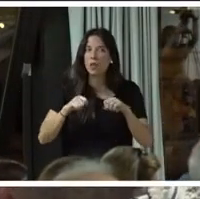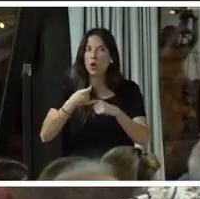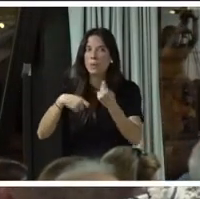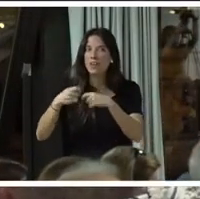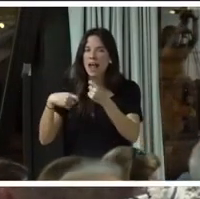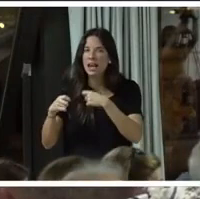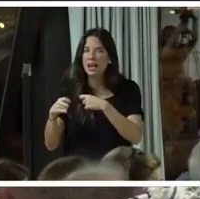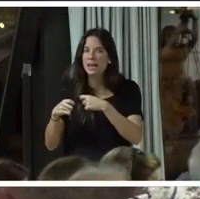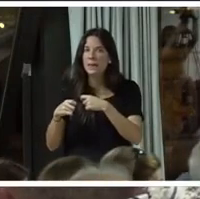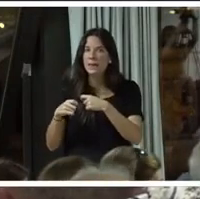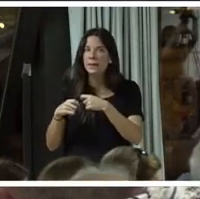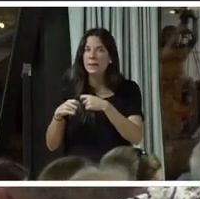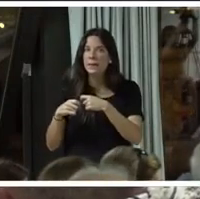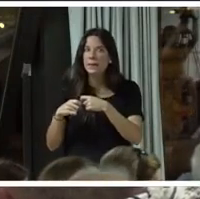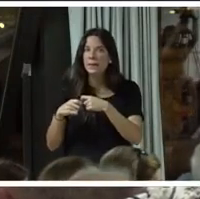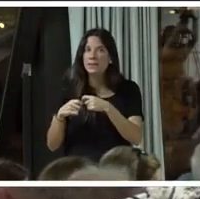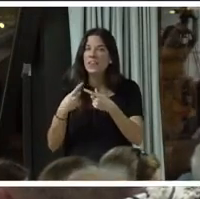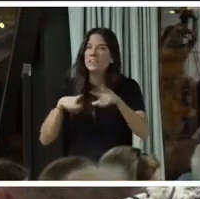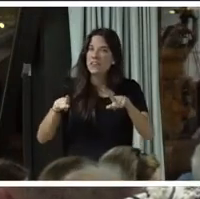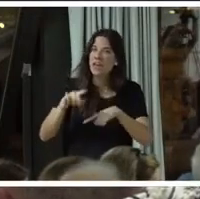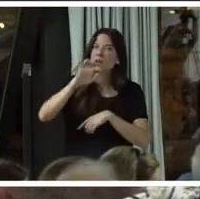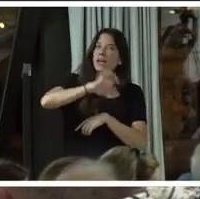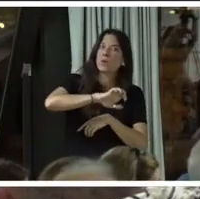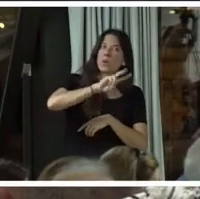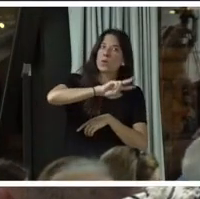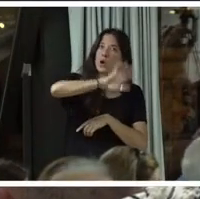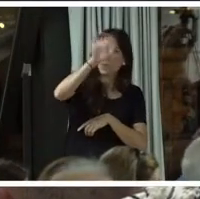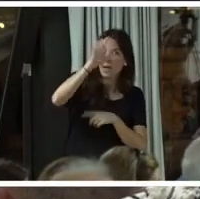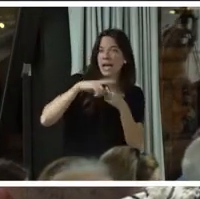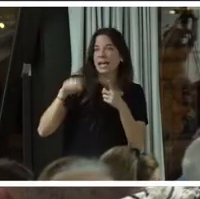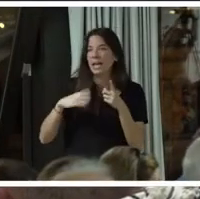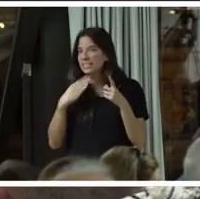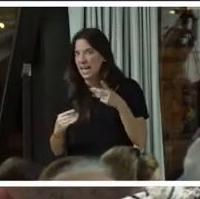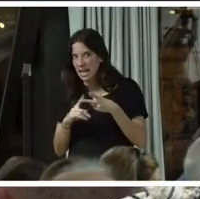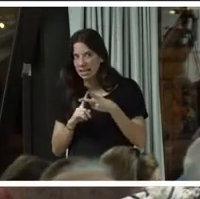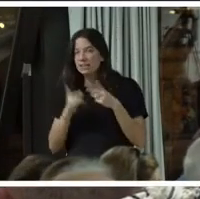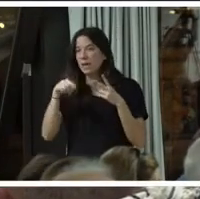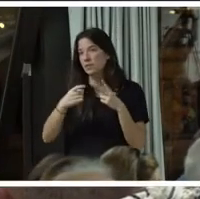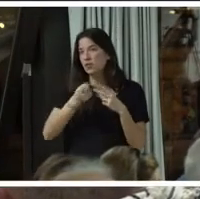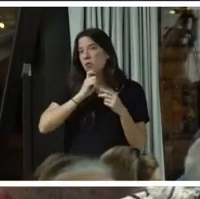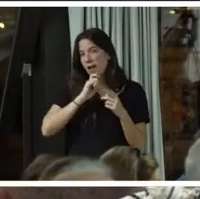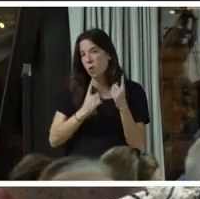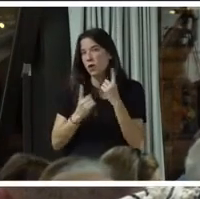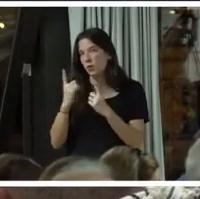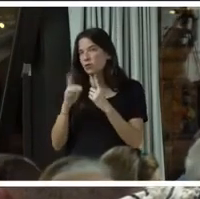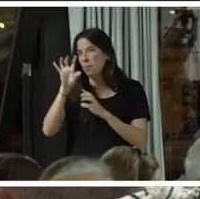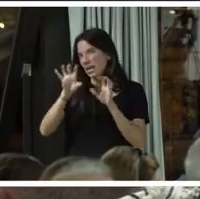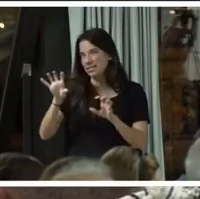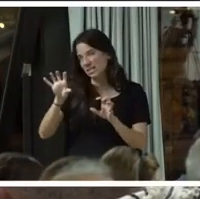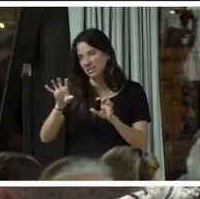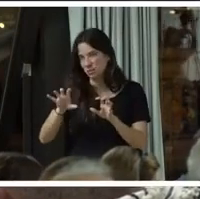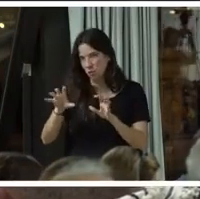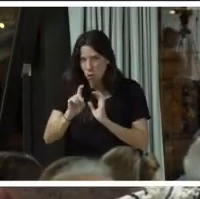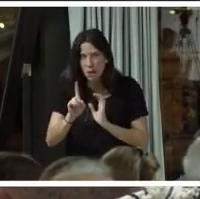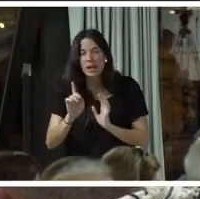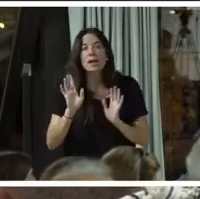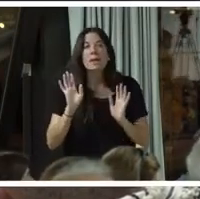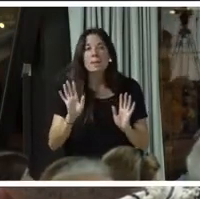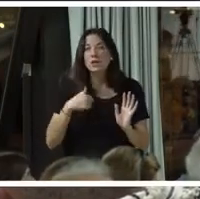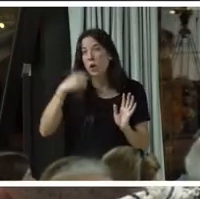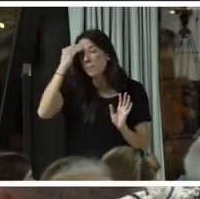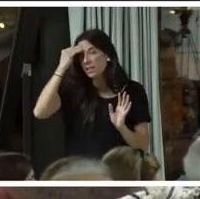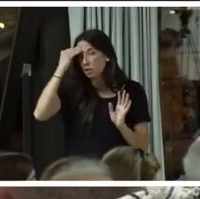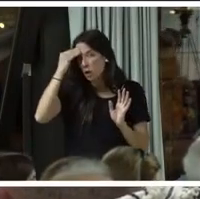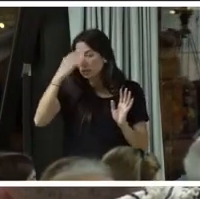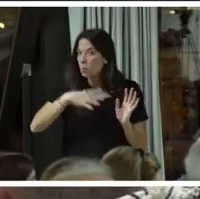preferencial entre la Unión Europea e Israel también es muy complicado porque hay países que no pondrían pero yo sí que creo factible